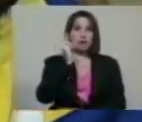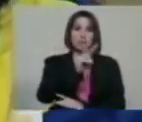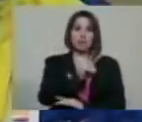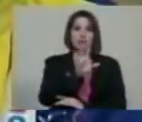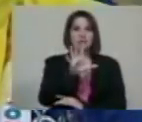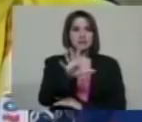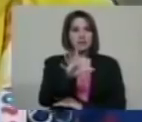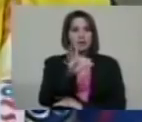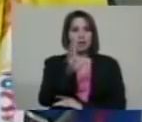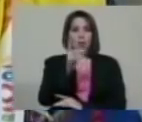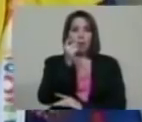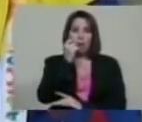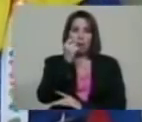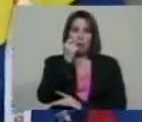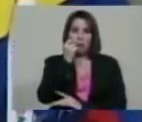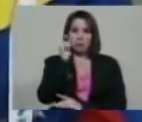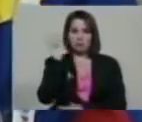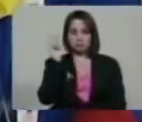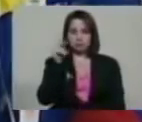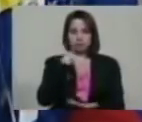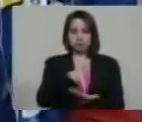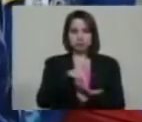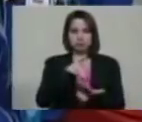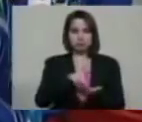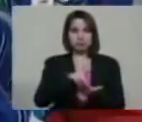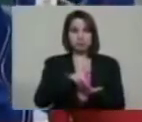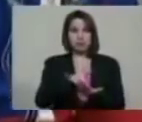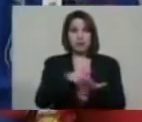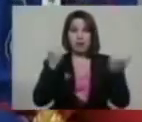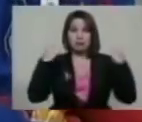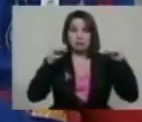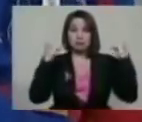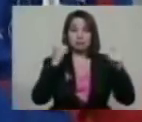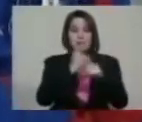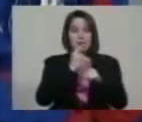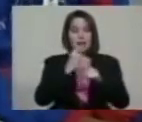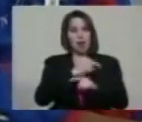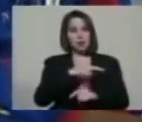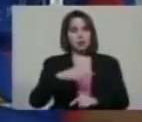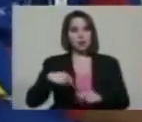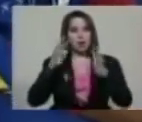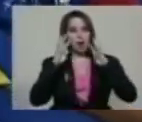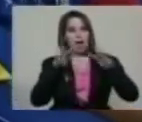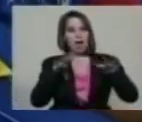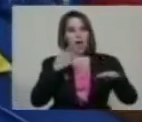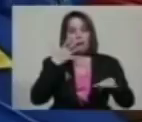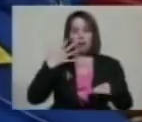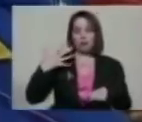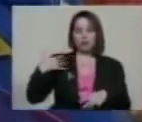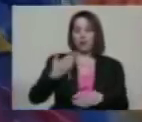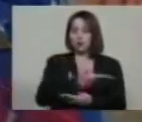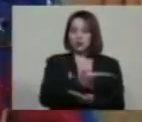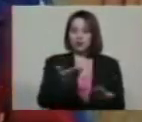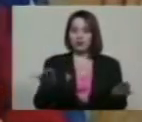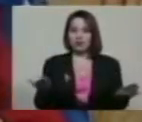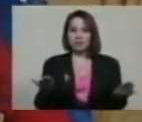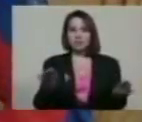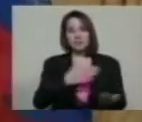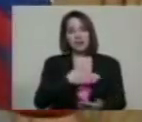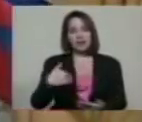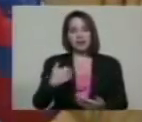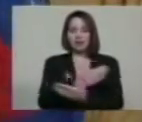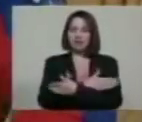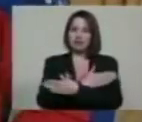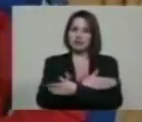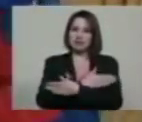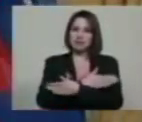varones, que fueron a llenarnos de orgullo patrio. Y además quiero felicitar en primer lugar